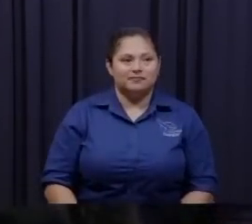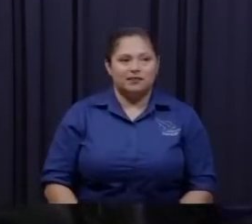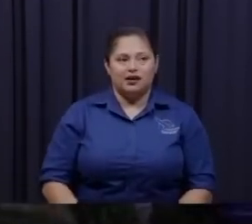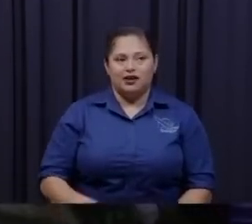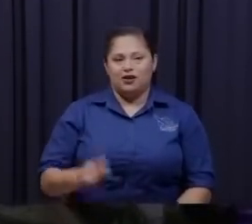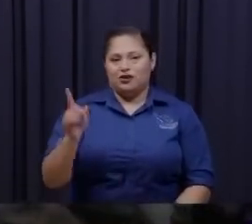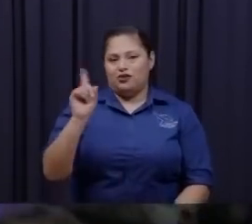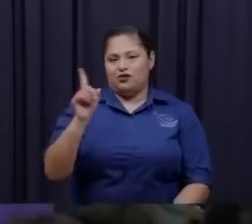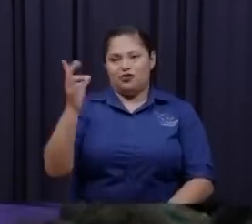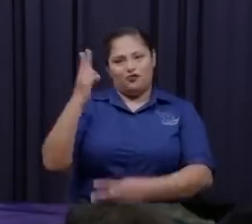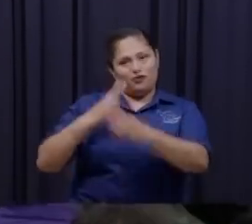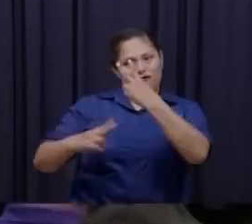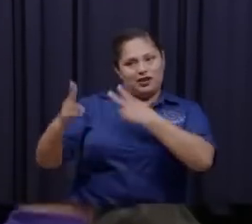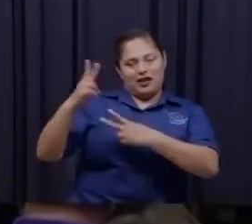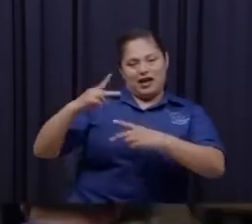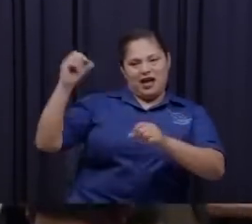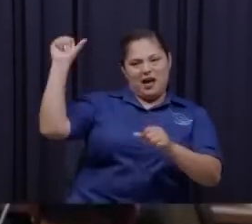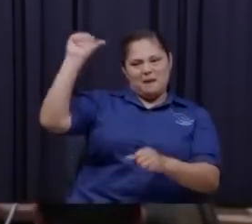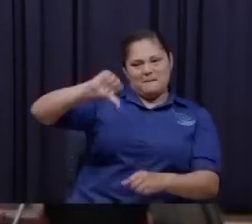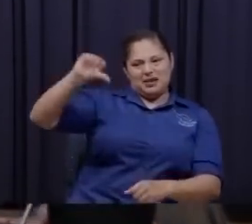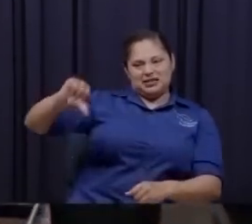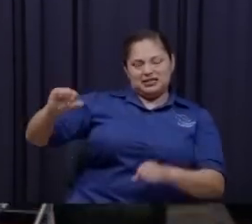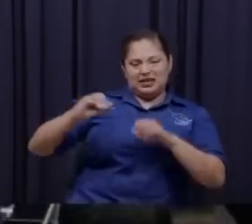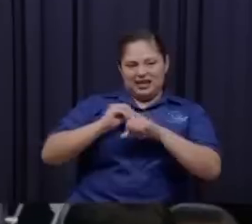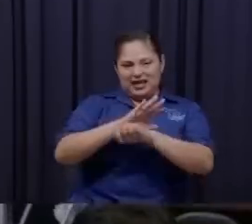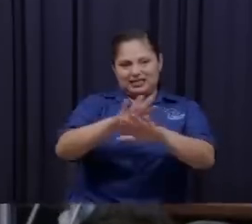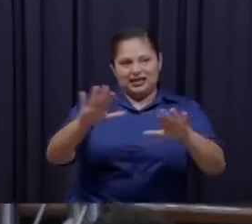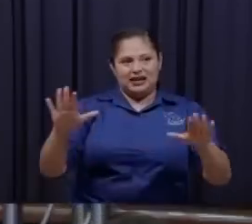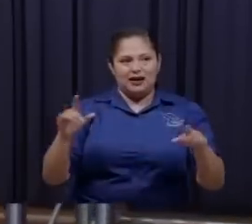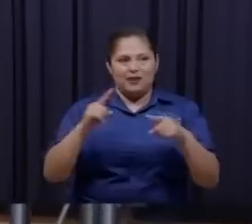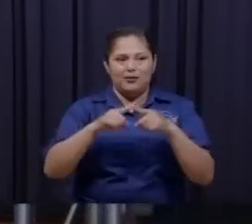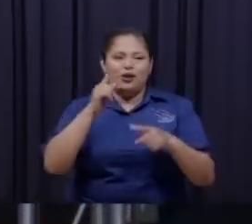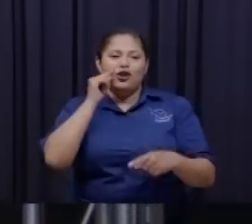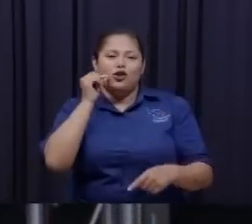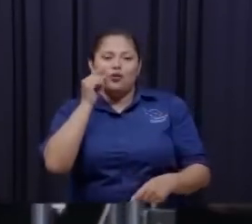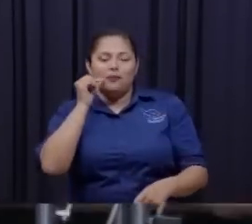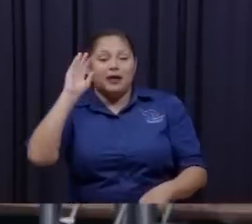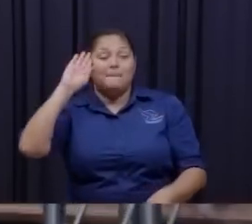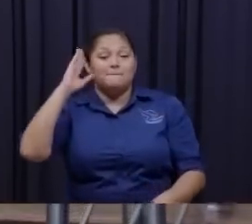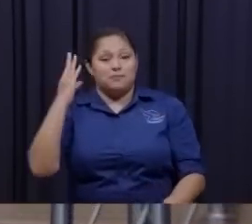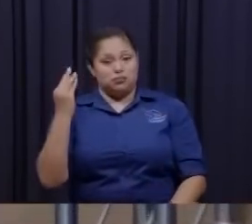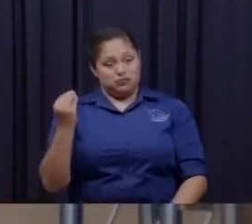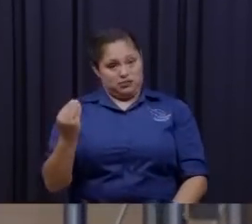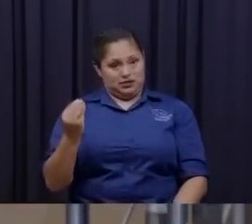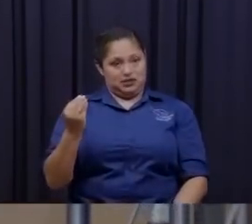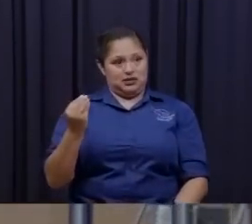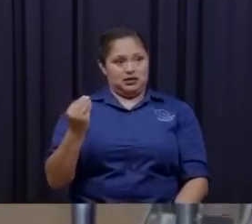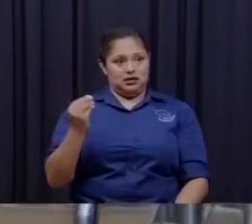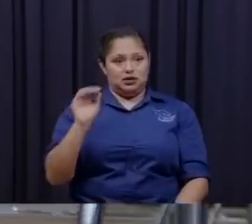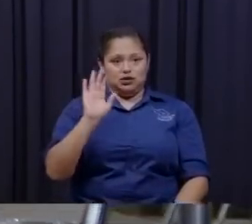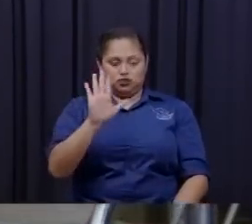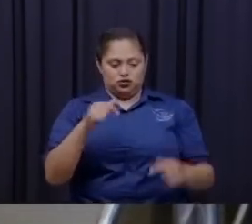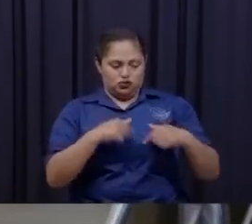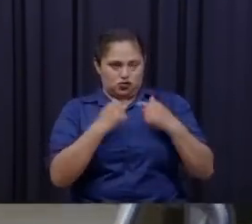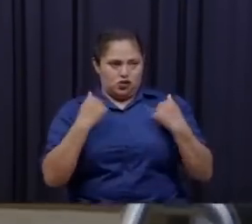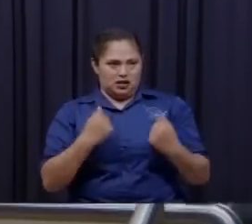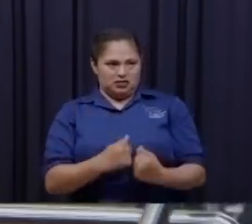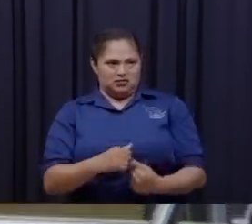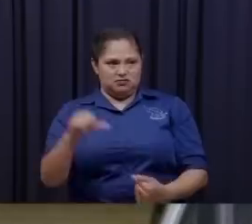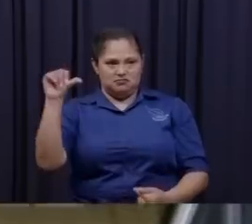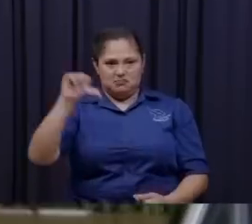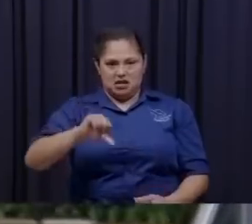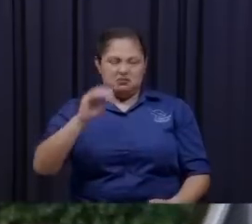no volveré a maldecir la tierra por causa del hombre, porque su corazón es malo desde